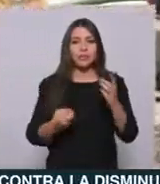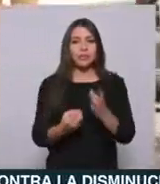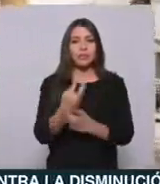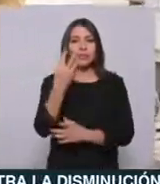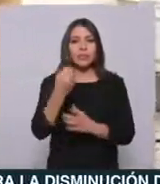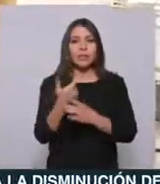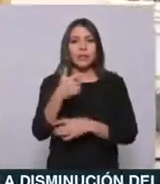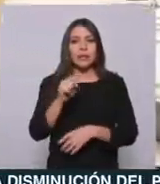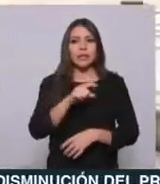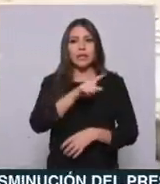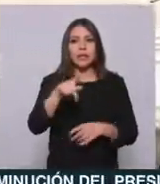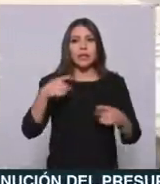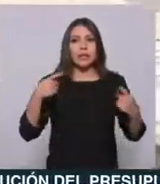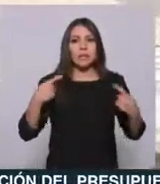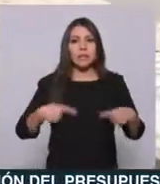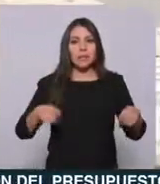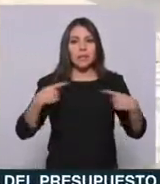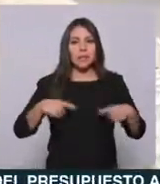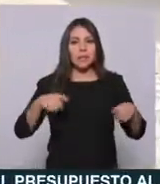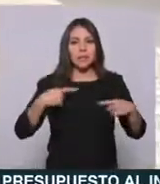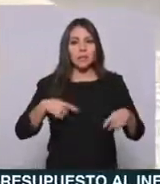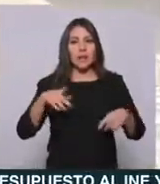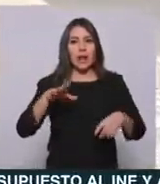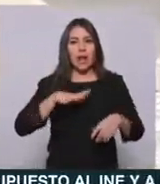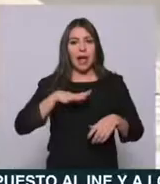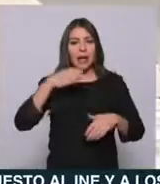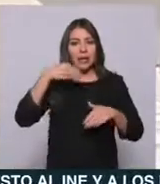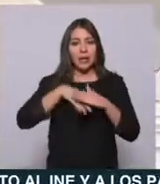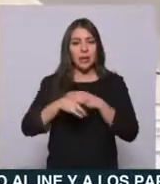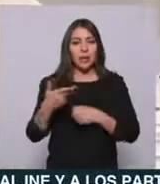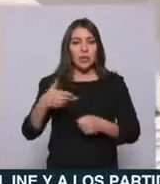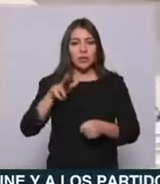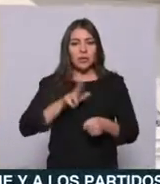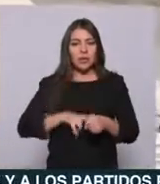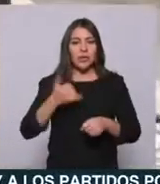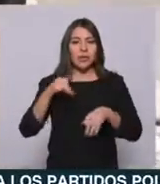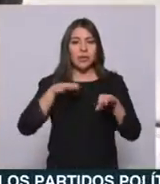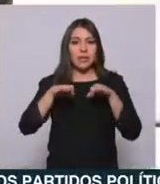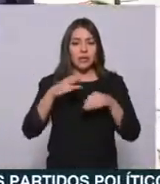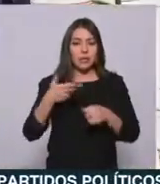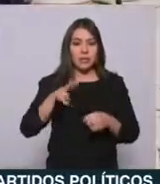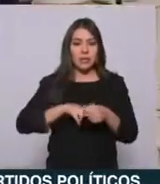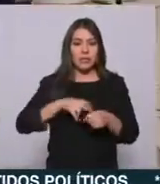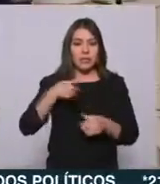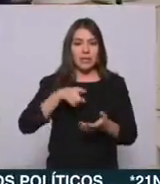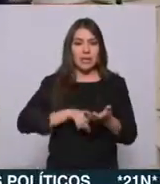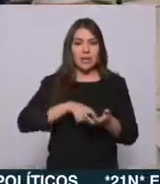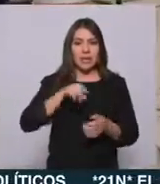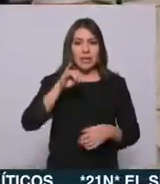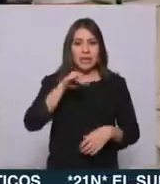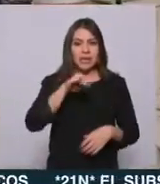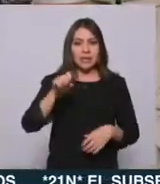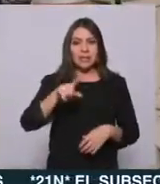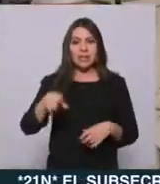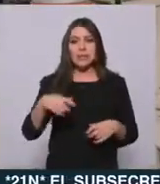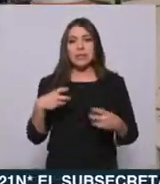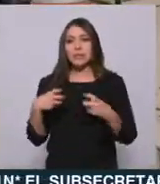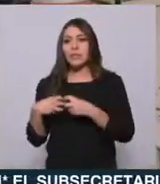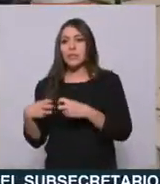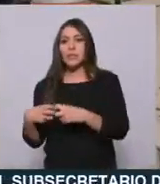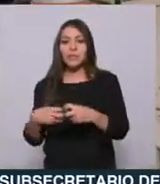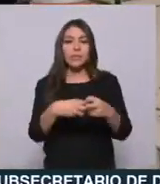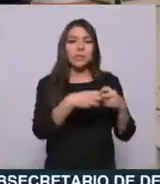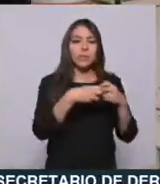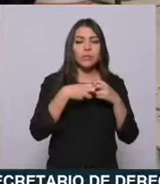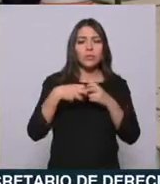provocó pánico entre pacientes y personal del Hospital General del IMSS. Para arreglarlo, al